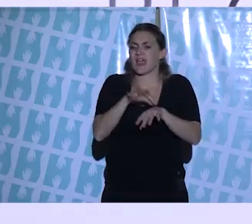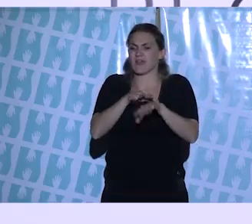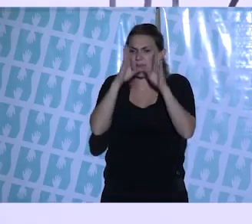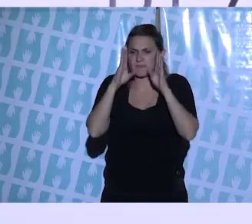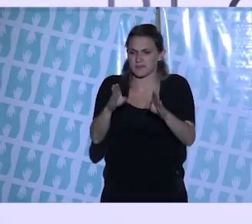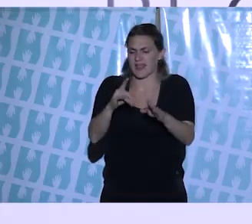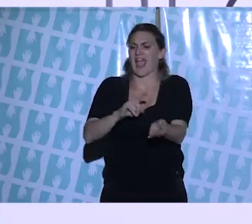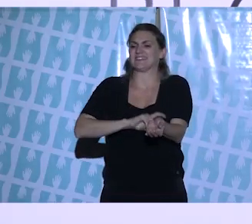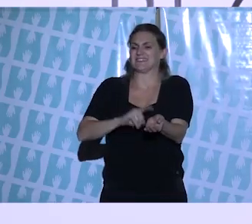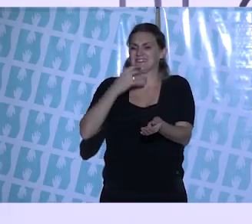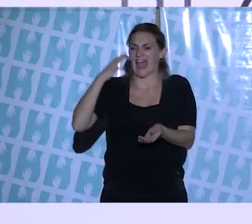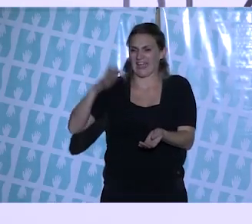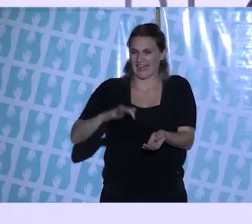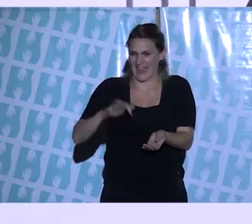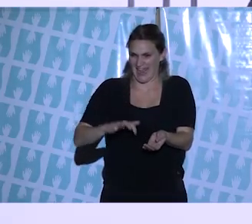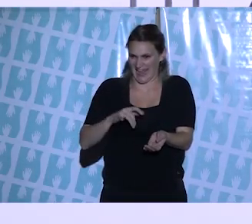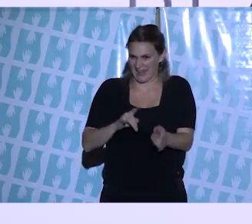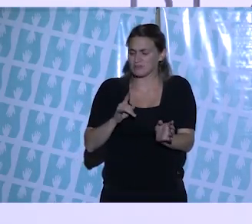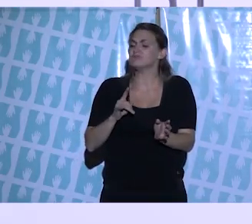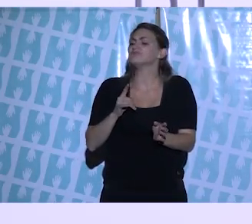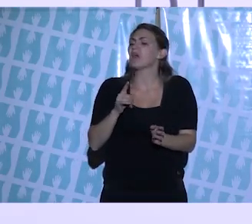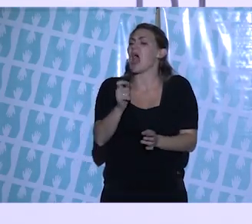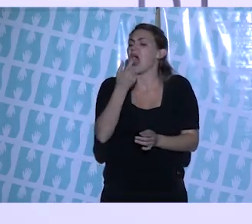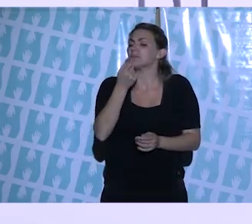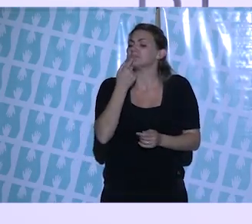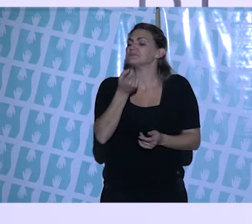¿Por qué? Porque se ha visto que estas drogas